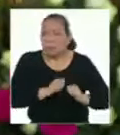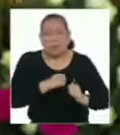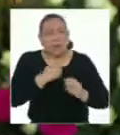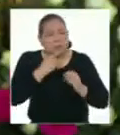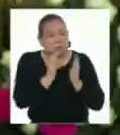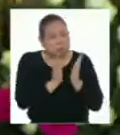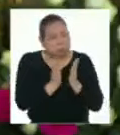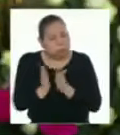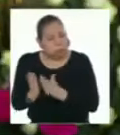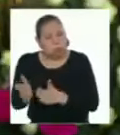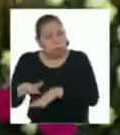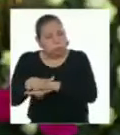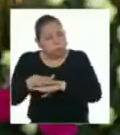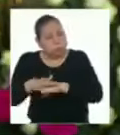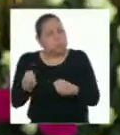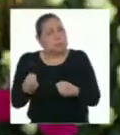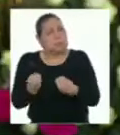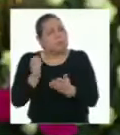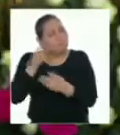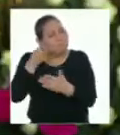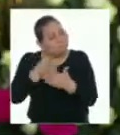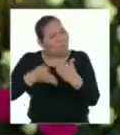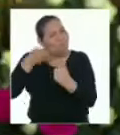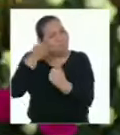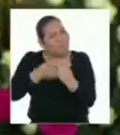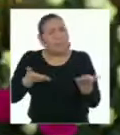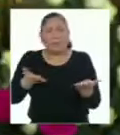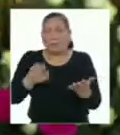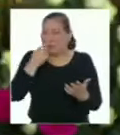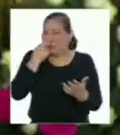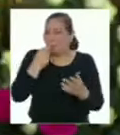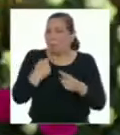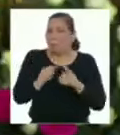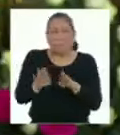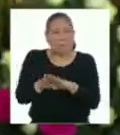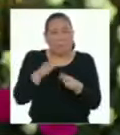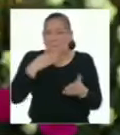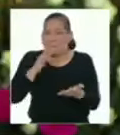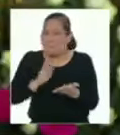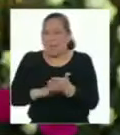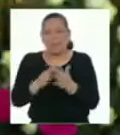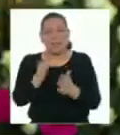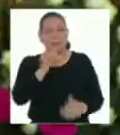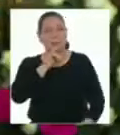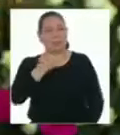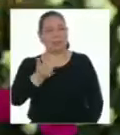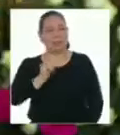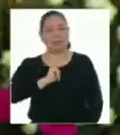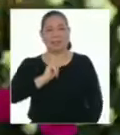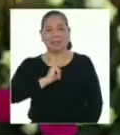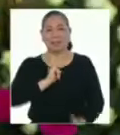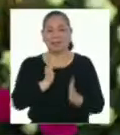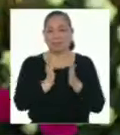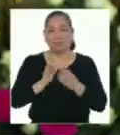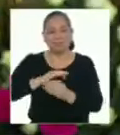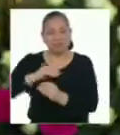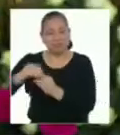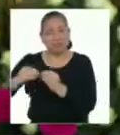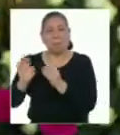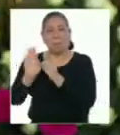tienden a organizarse de tal manera que impida toda presencia extraña que pueda perturbar esa identidad y esa